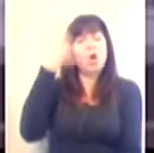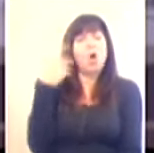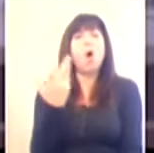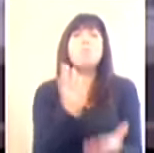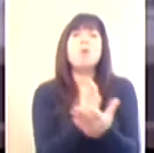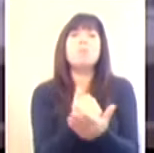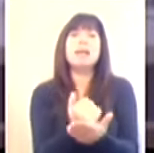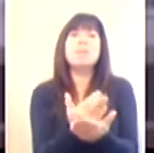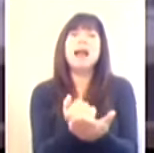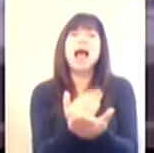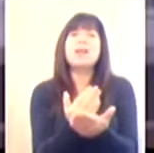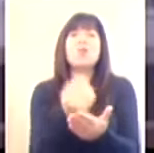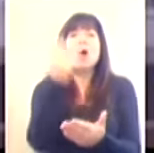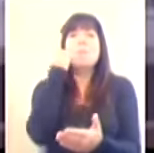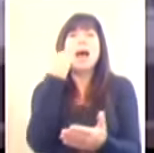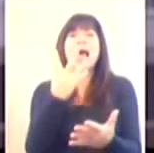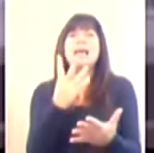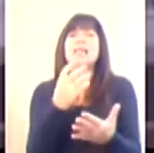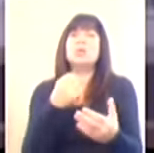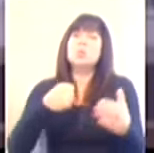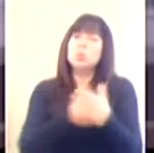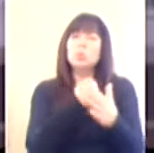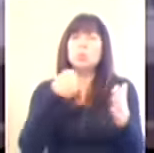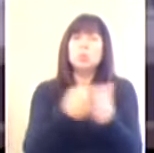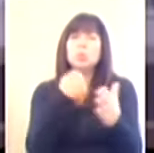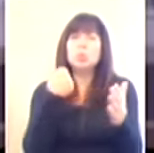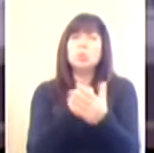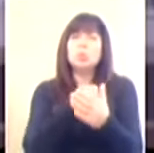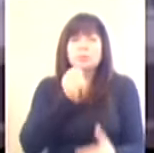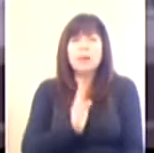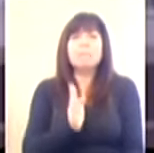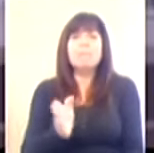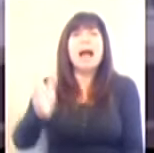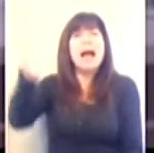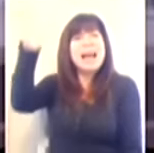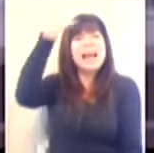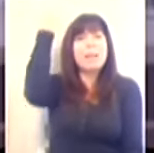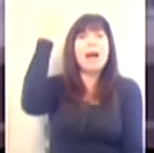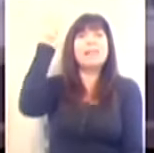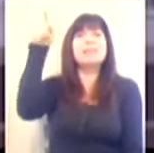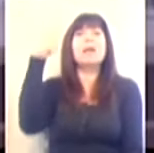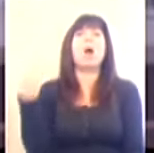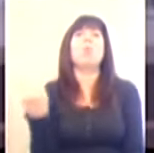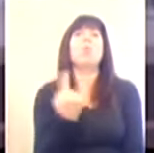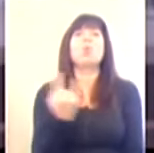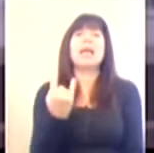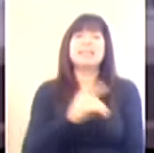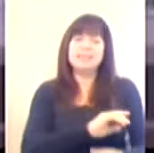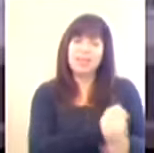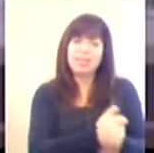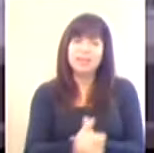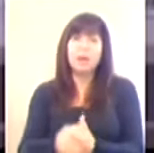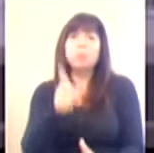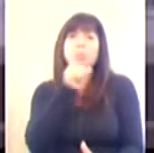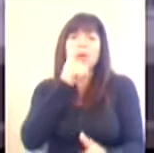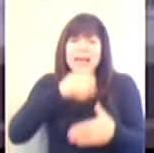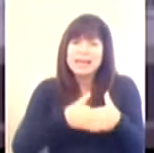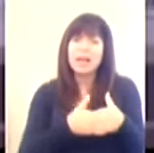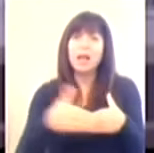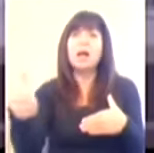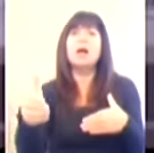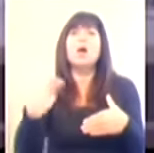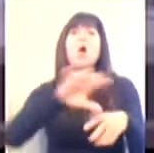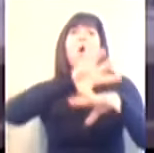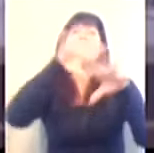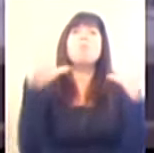prepararnos para la gran lucha que viene, que es la lucha climática, que es la urgencia climática, que es el desafío que vamos a tener como mundo,